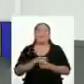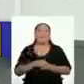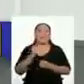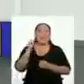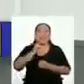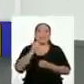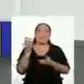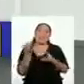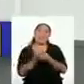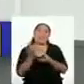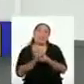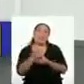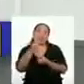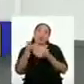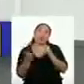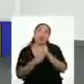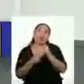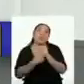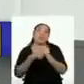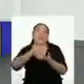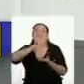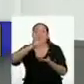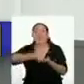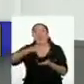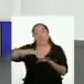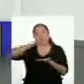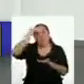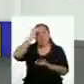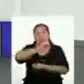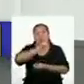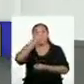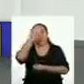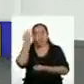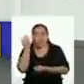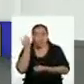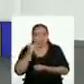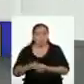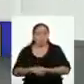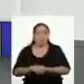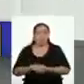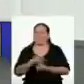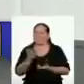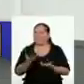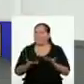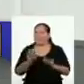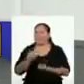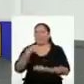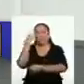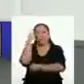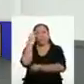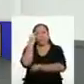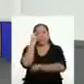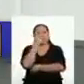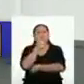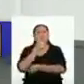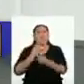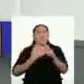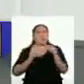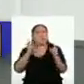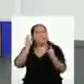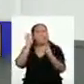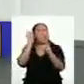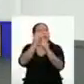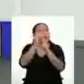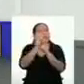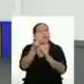Este es el folder para poner todo lo aprendido hoy. No se olviden. ¿Qué tal si piensan en una meta de ahorro para cumplir